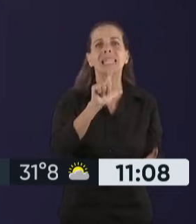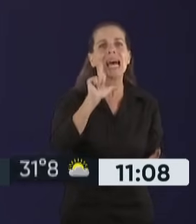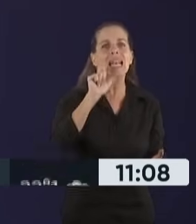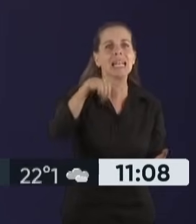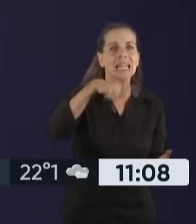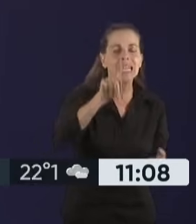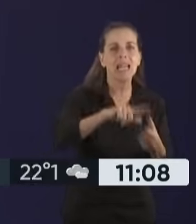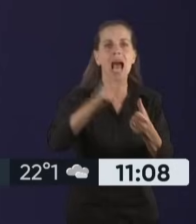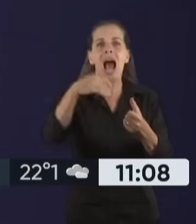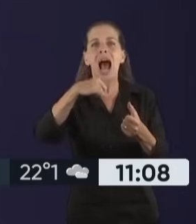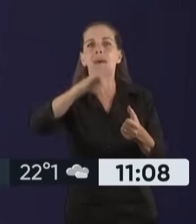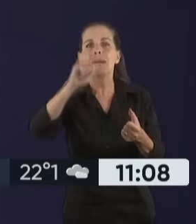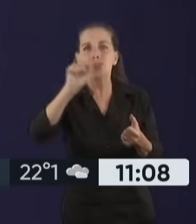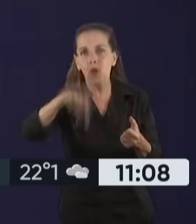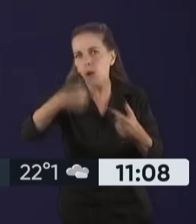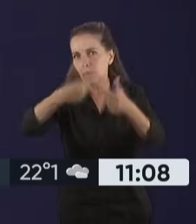o OneWeb.